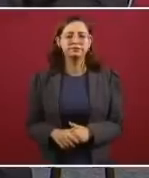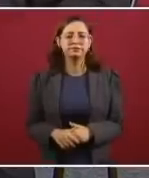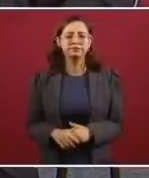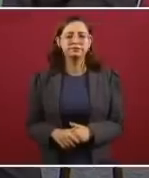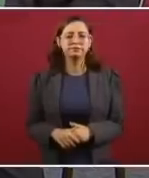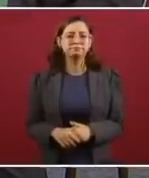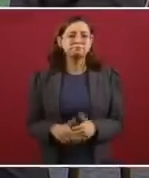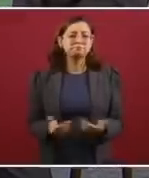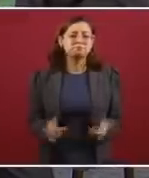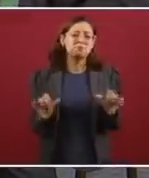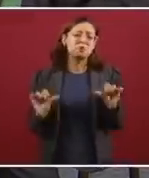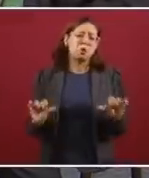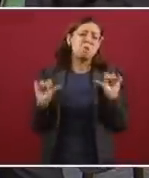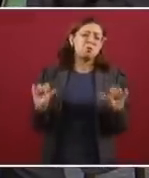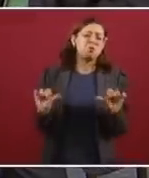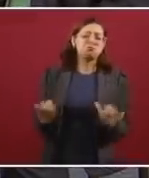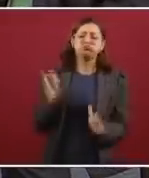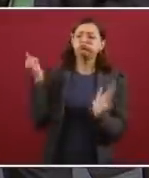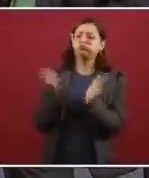Pues no pagaba